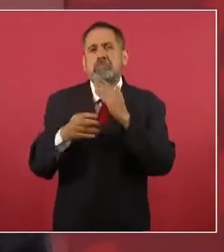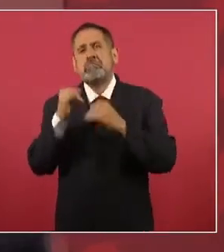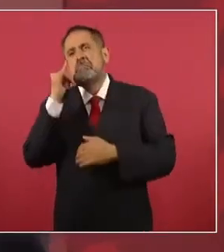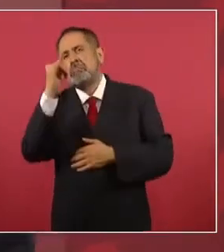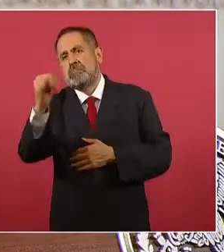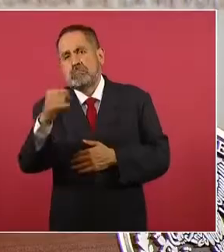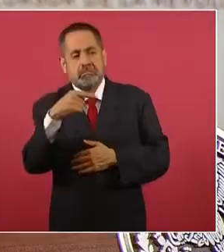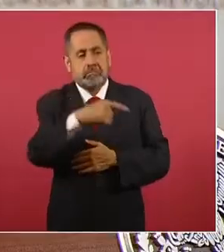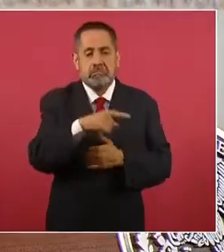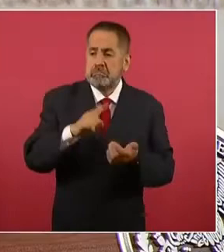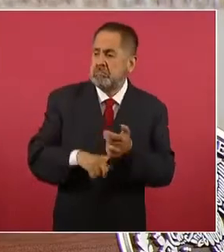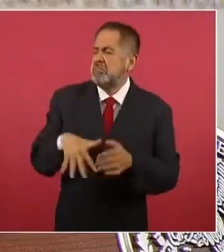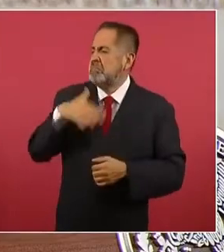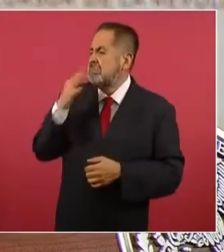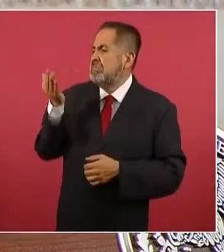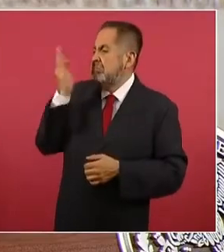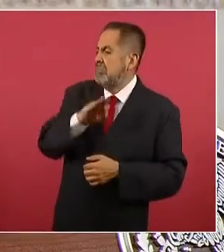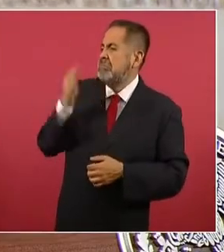de fraude.